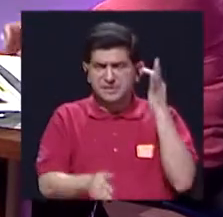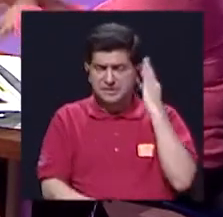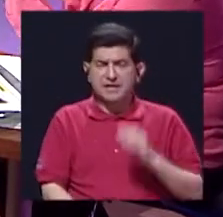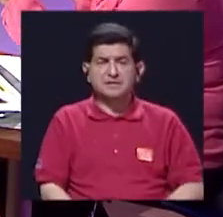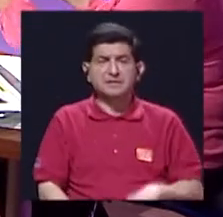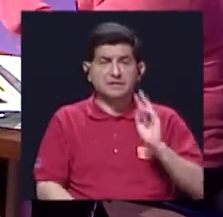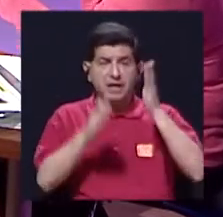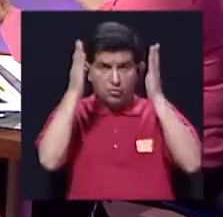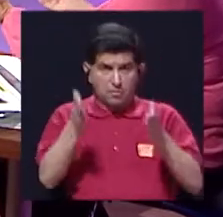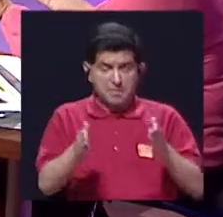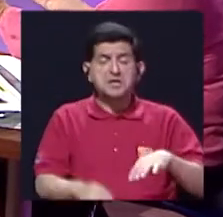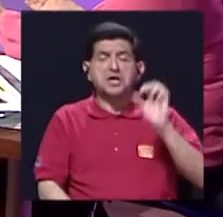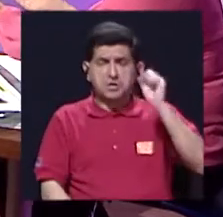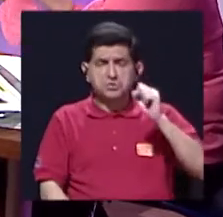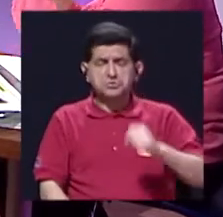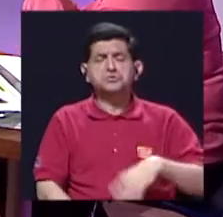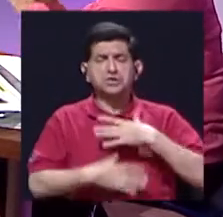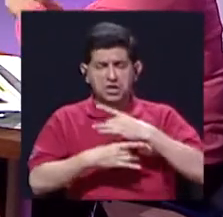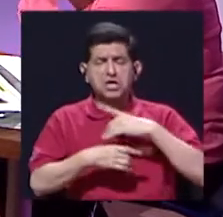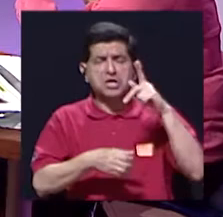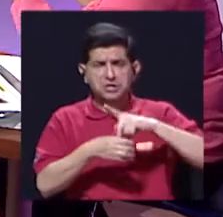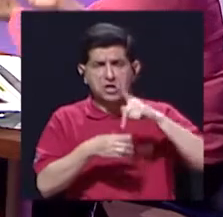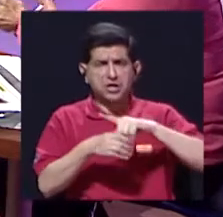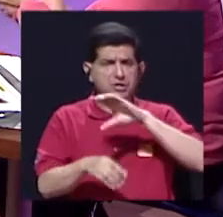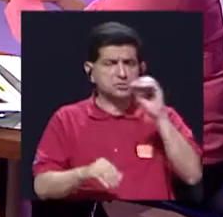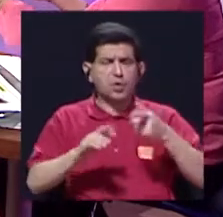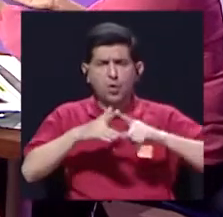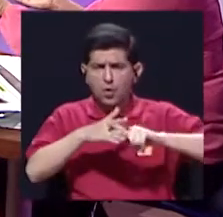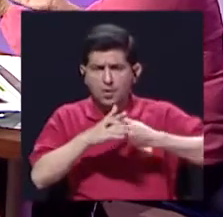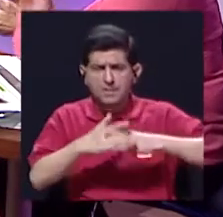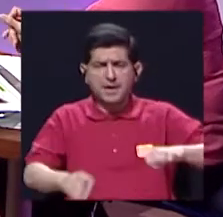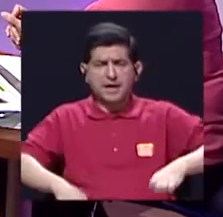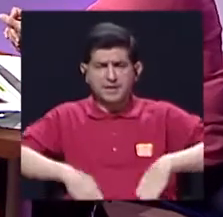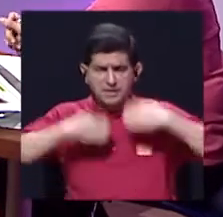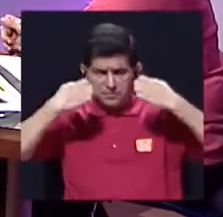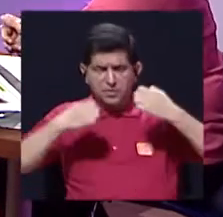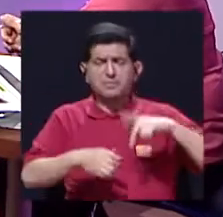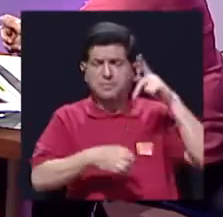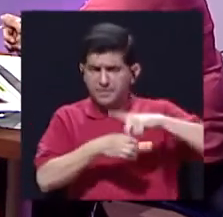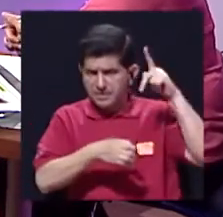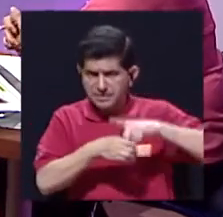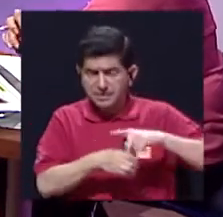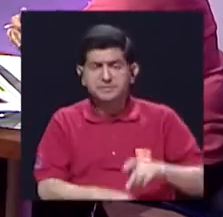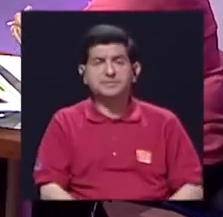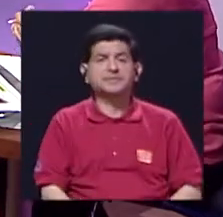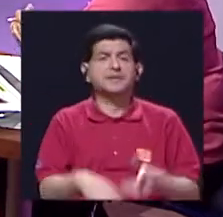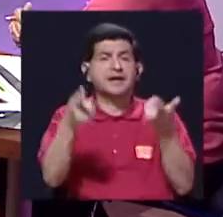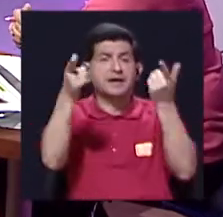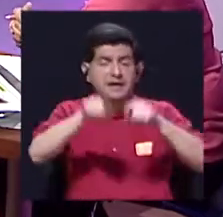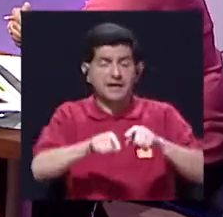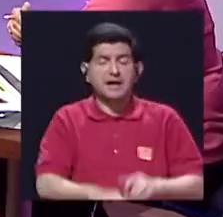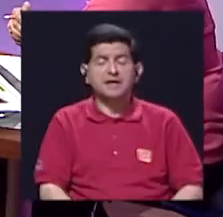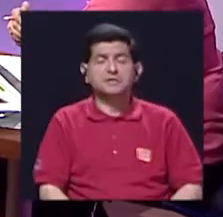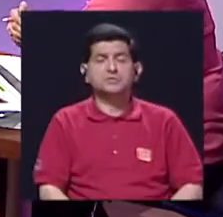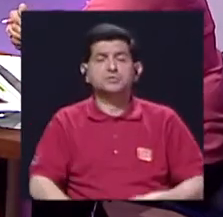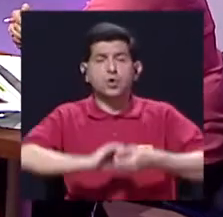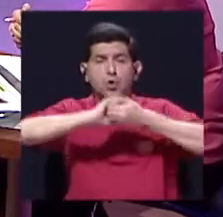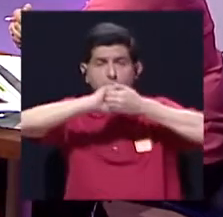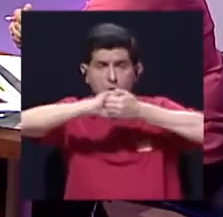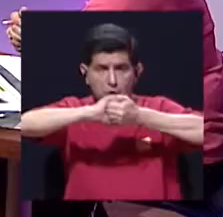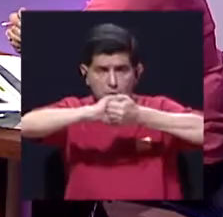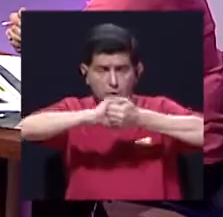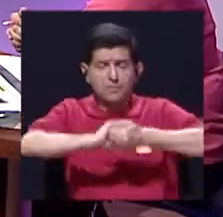compañeros que son anuentes a que participen, o existe algún mecanismo para que puedan participar. En el caso de COPE Asamblea, perdón, donde